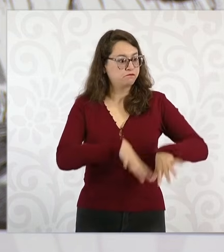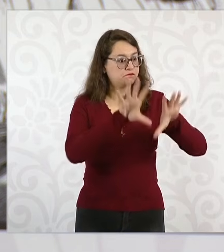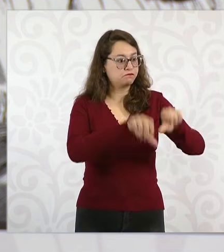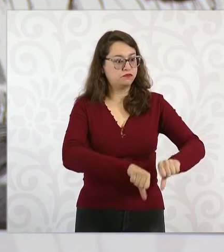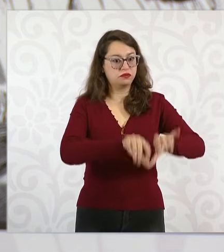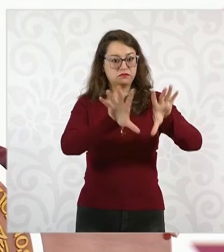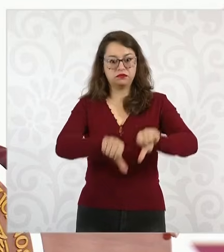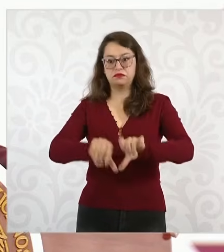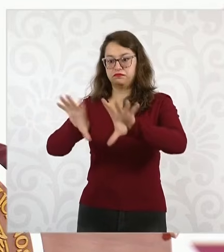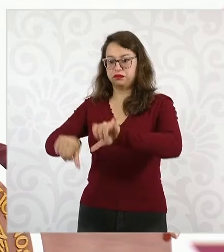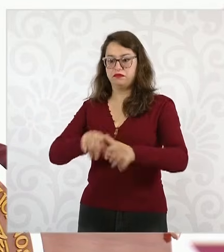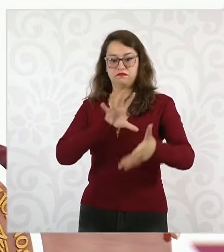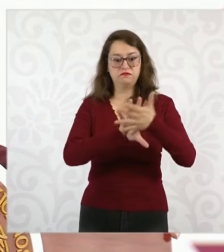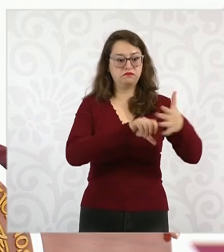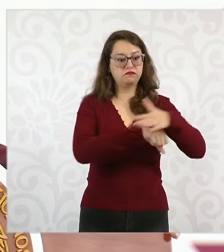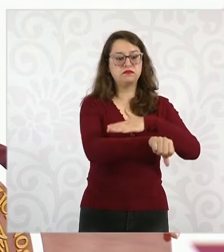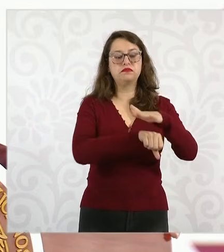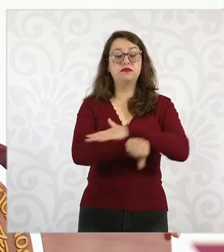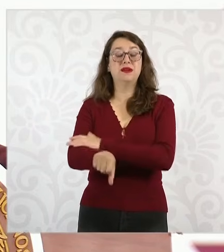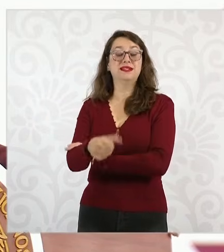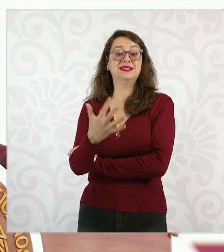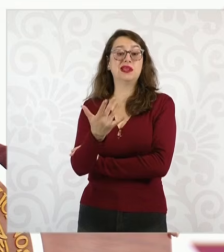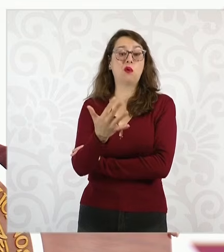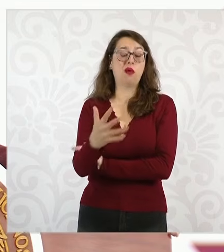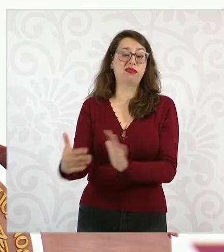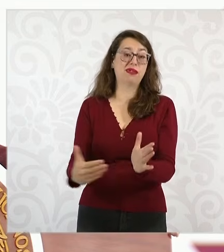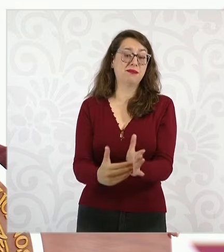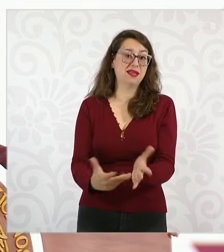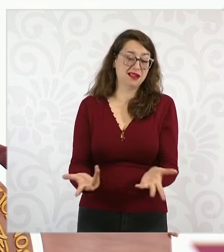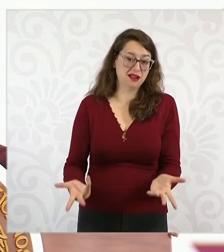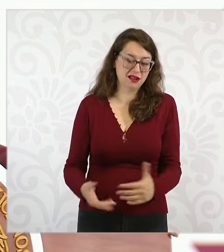casi 50,000 presuntos delincuentes.